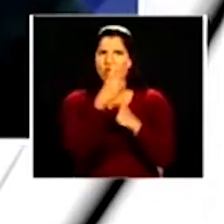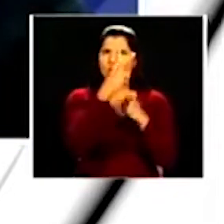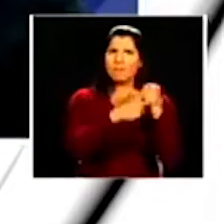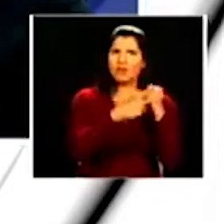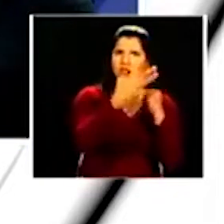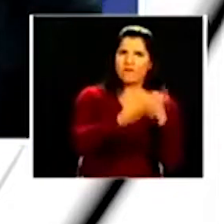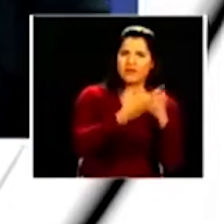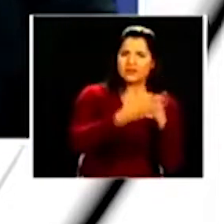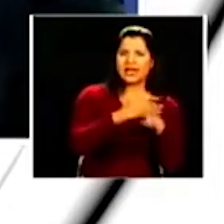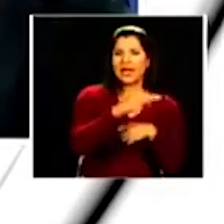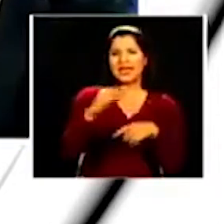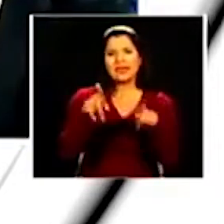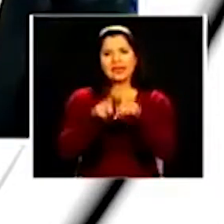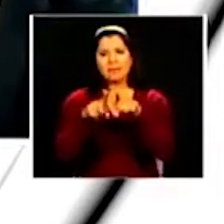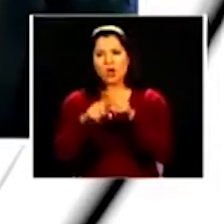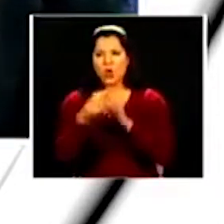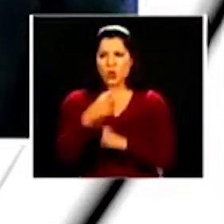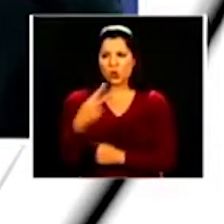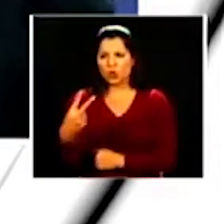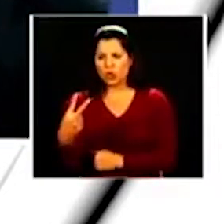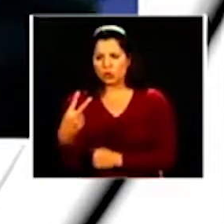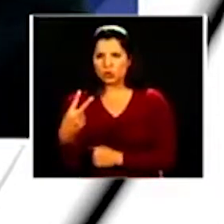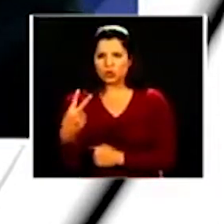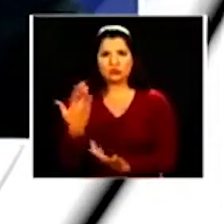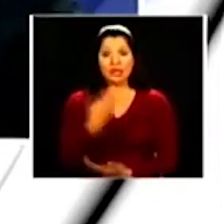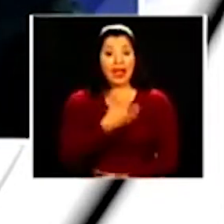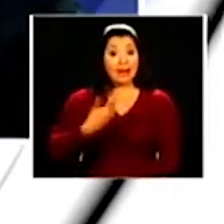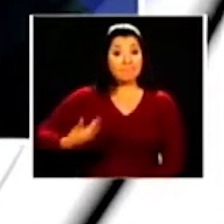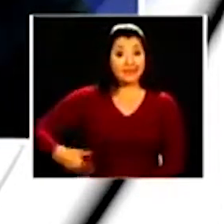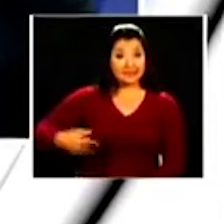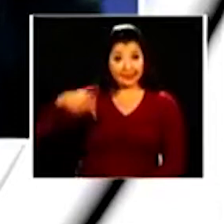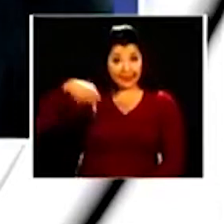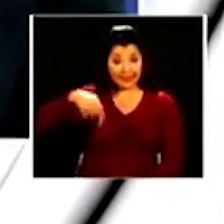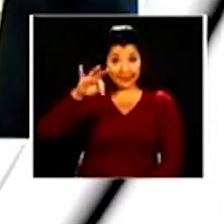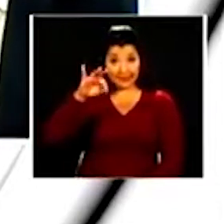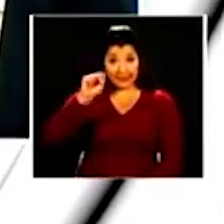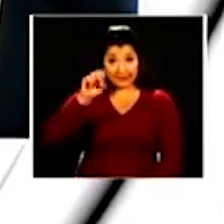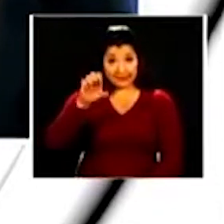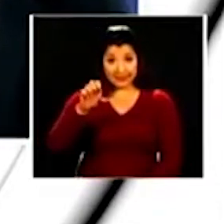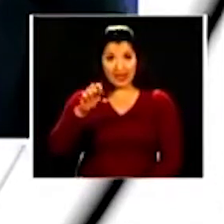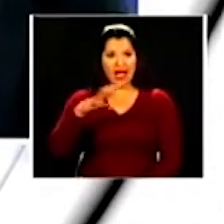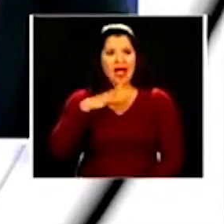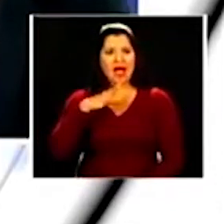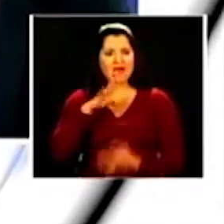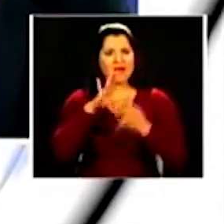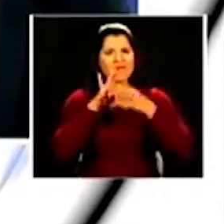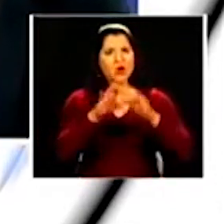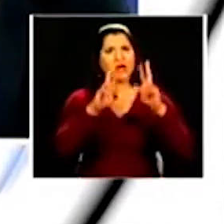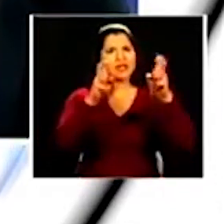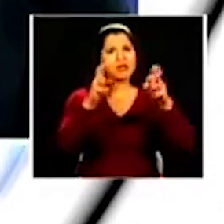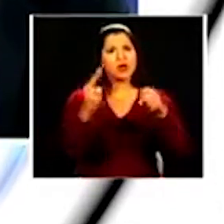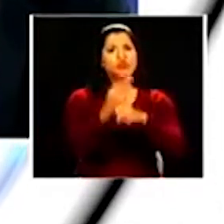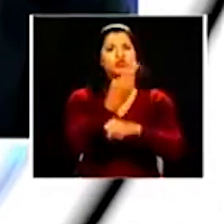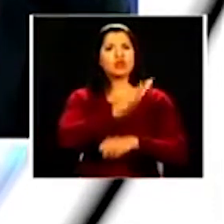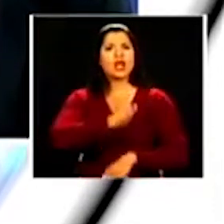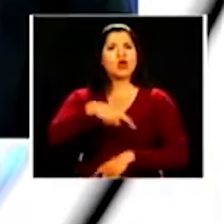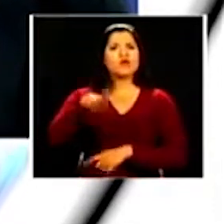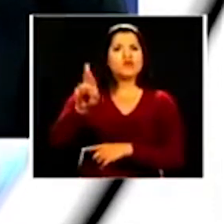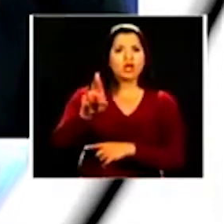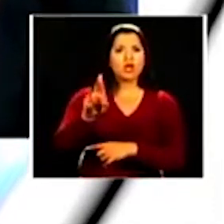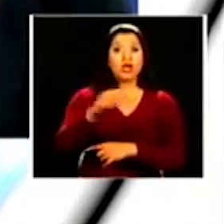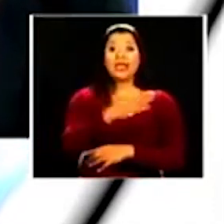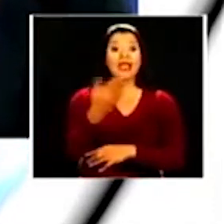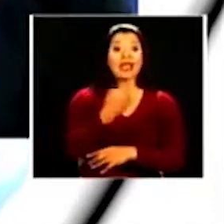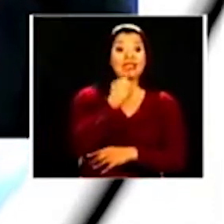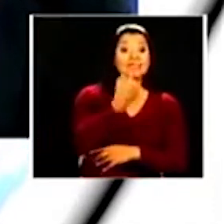y también en 1 o 2 ocasiones el presidente de este tribunal se ha referido al tema de usar la religión y de lo que deben o no deben decir